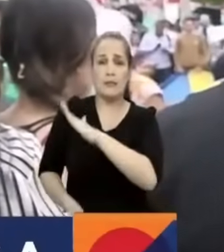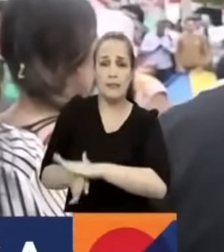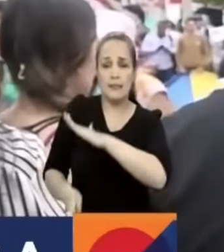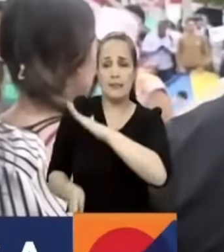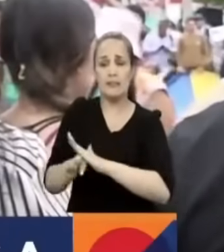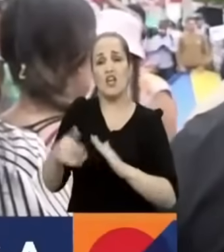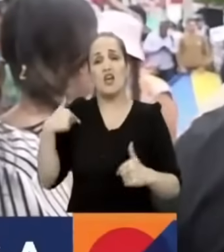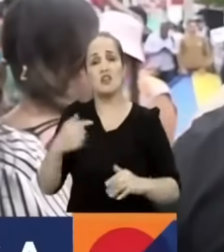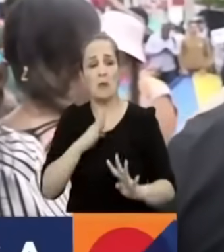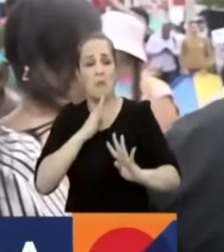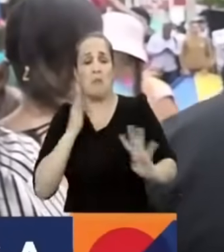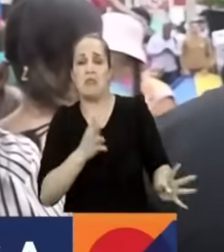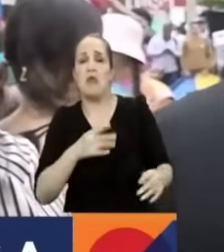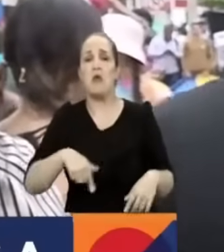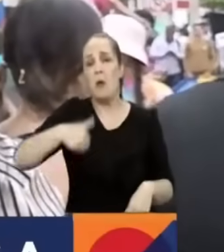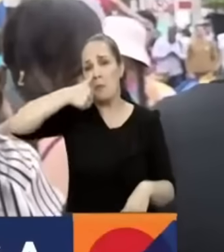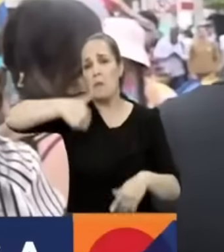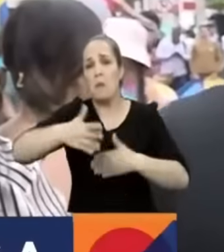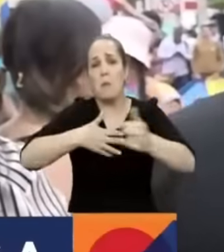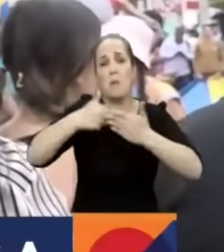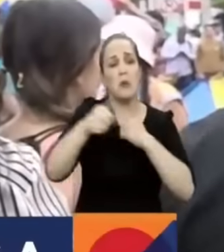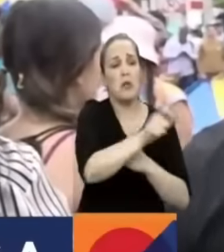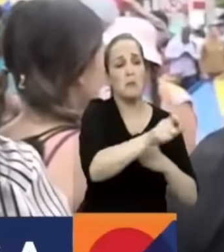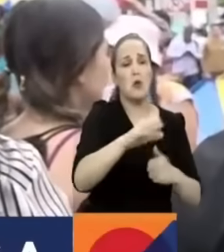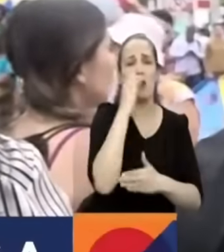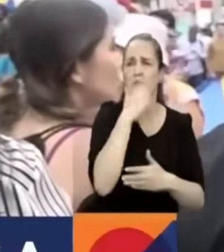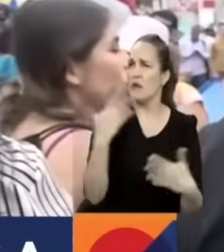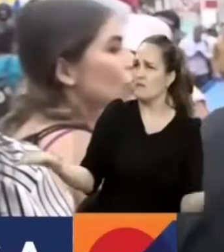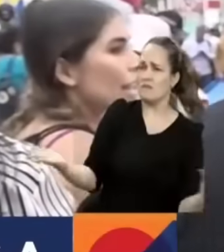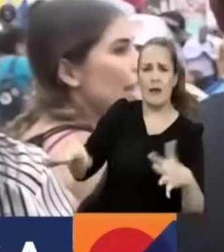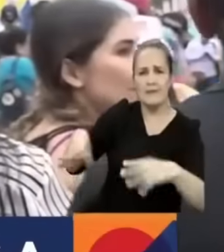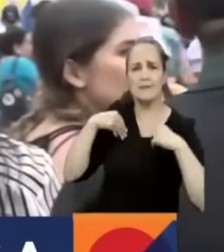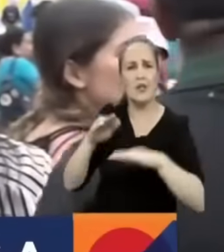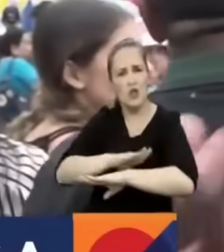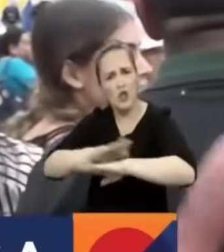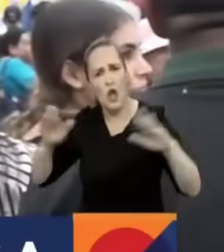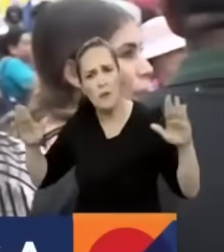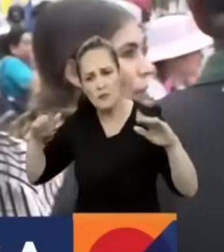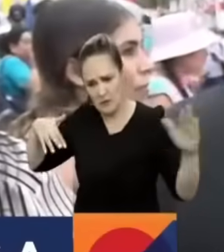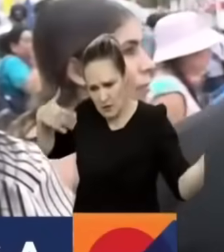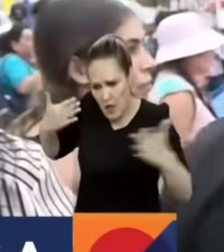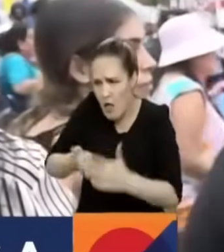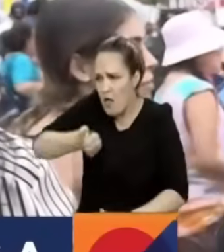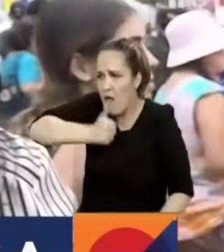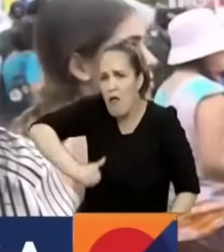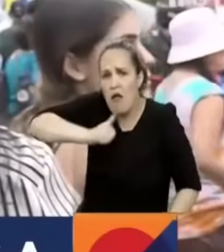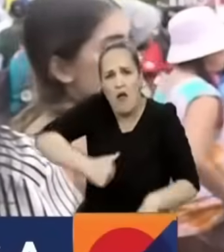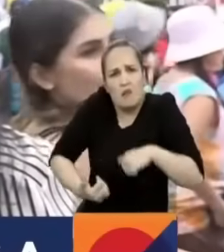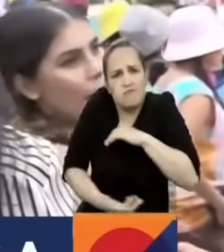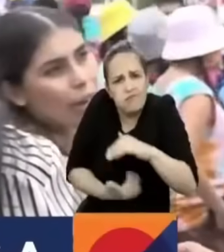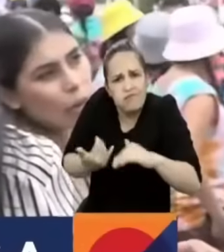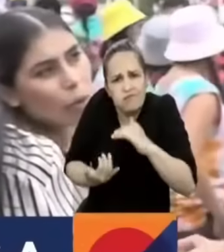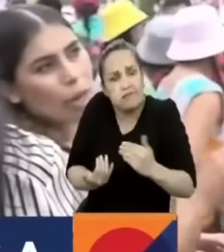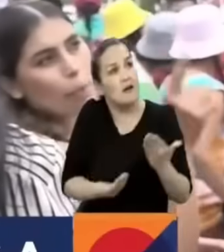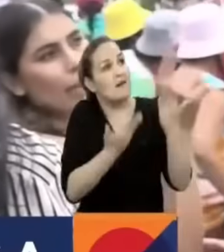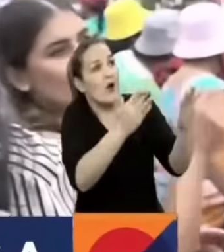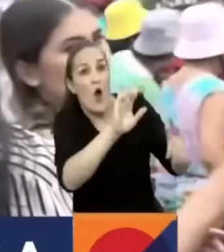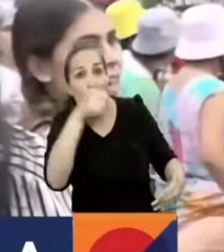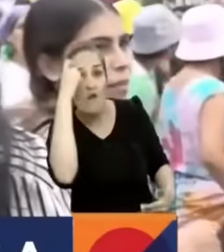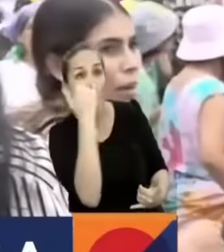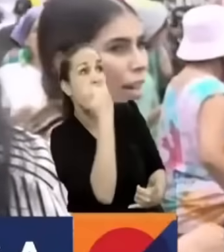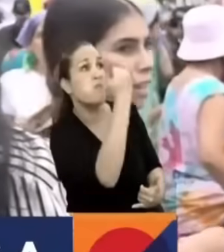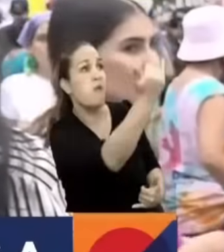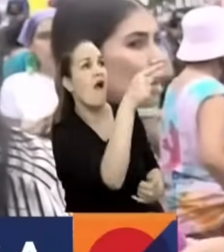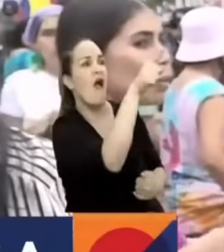lo que les da la gana. Entonces, pues, el pueblo colombiano ya no quiere eso, hace rato que no lo ha querido, pero tenemos un gobierno que en estos momentos